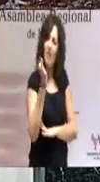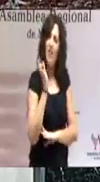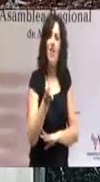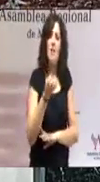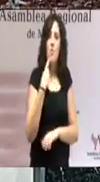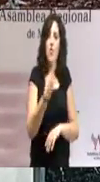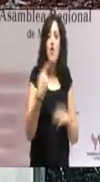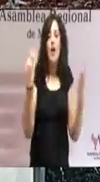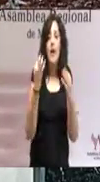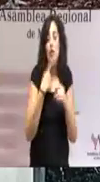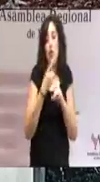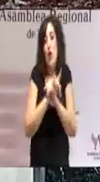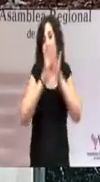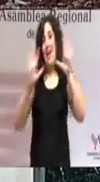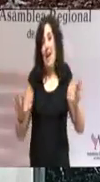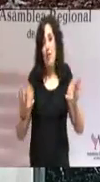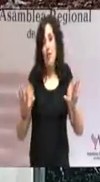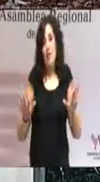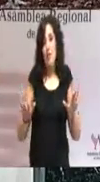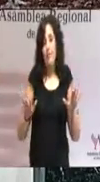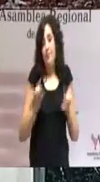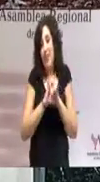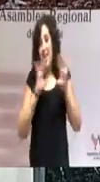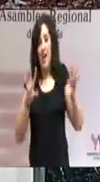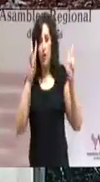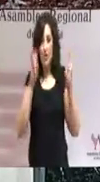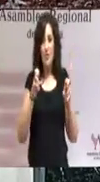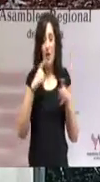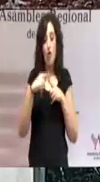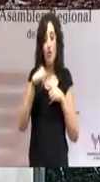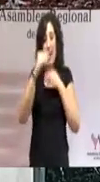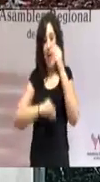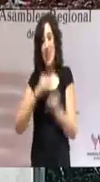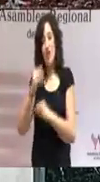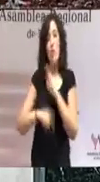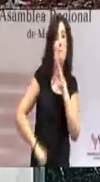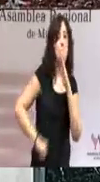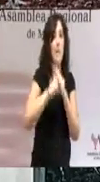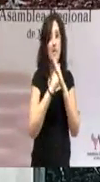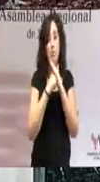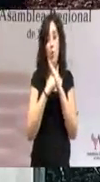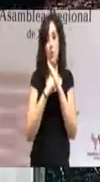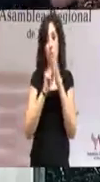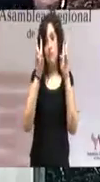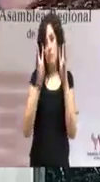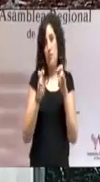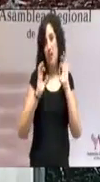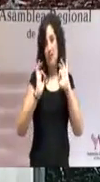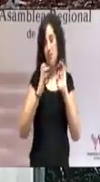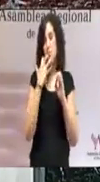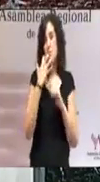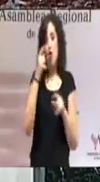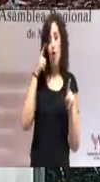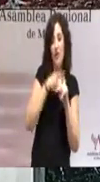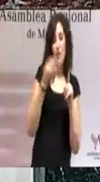no tengo claro que estemos haciendo todo lo que tenemos que hacer para coger algo que debe ser un objetivo de